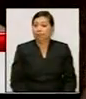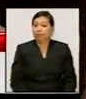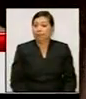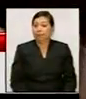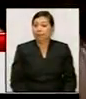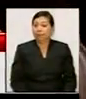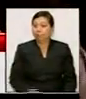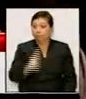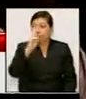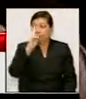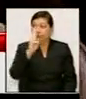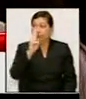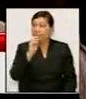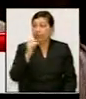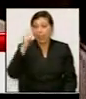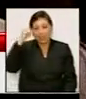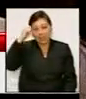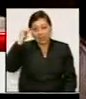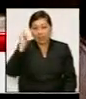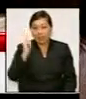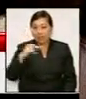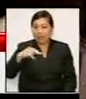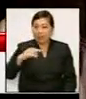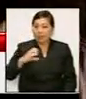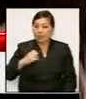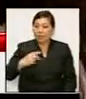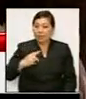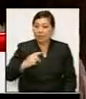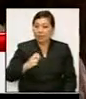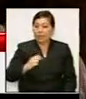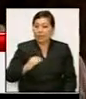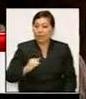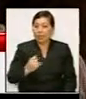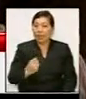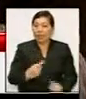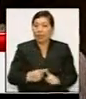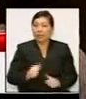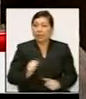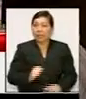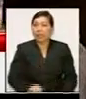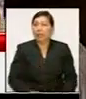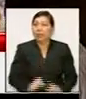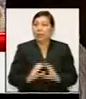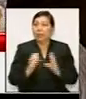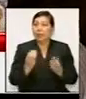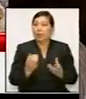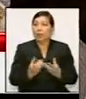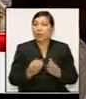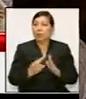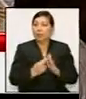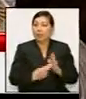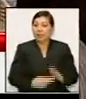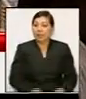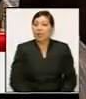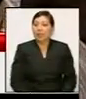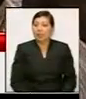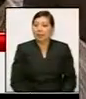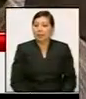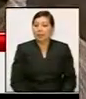En homenaje al señor ingeniero Juan Inchaustegui Vargas, ex senador del Congreso de la República.